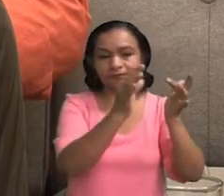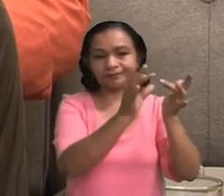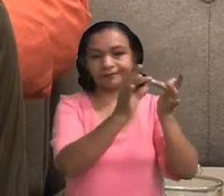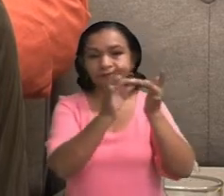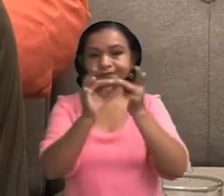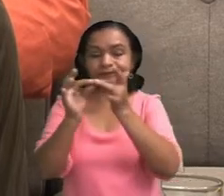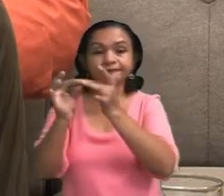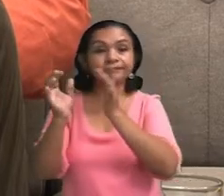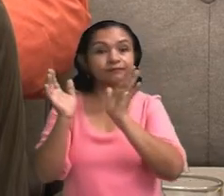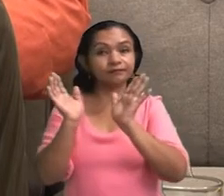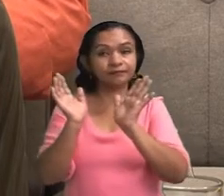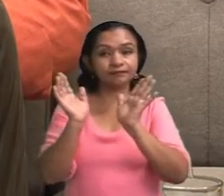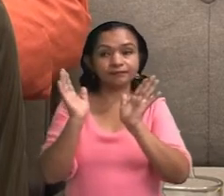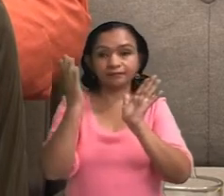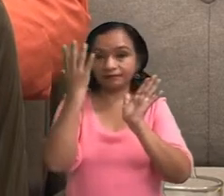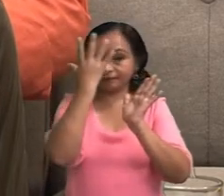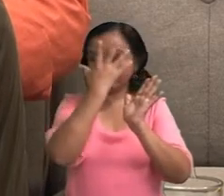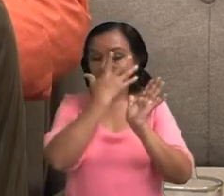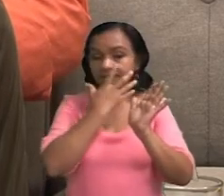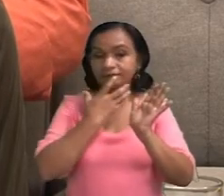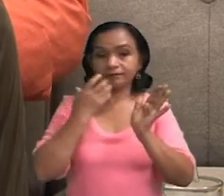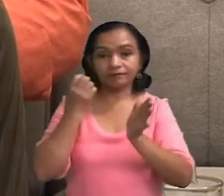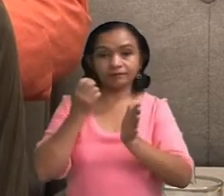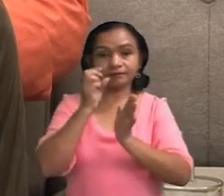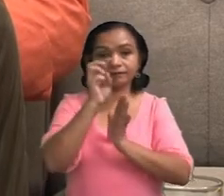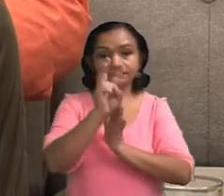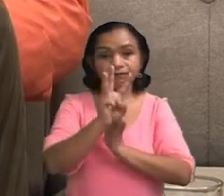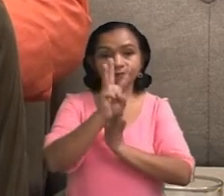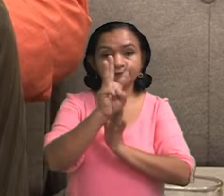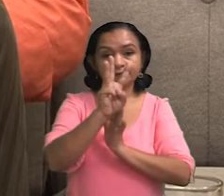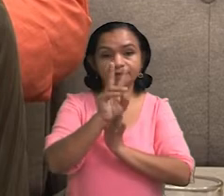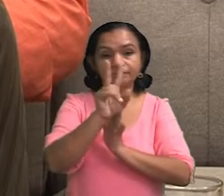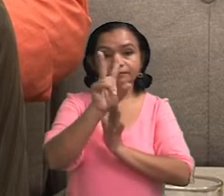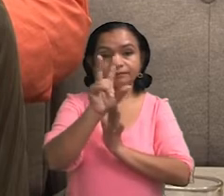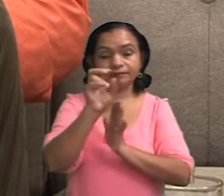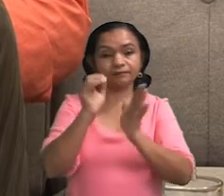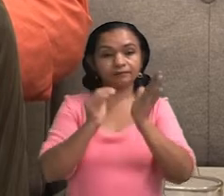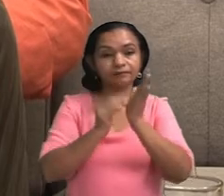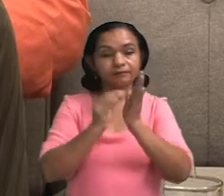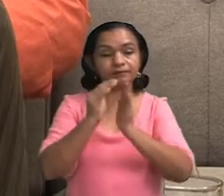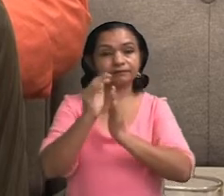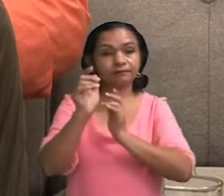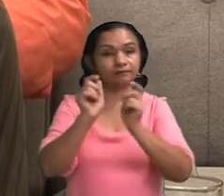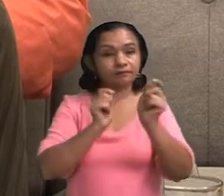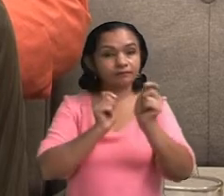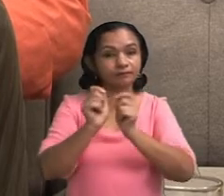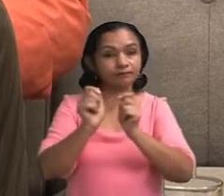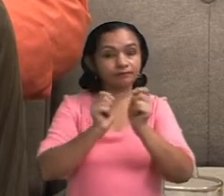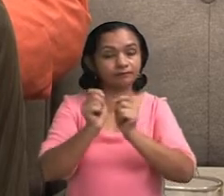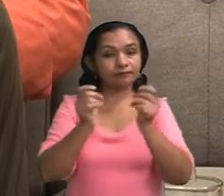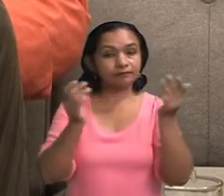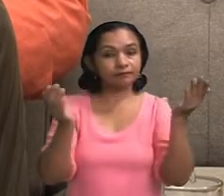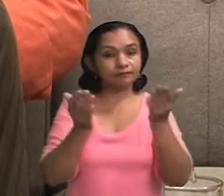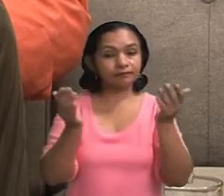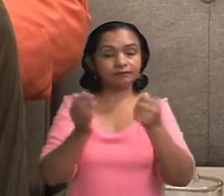¿verdad? Una bonita inversión de más de 320 millones de dólares, con una,